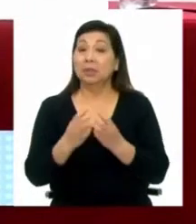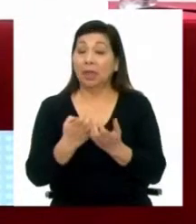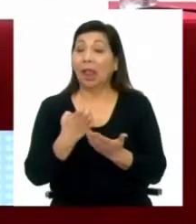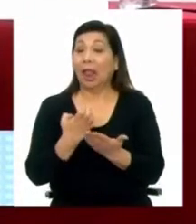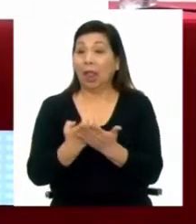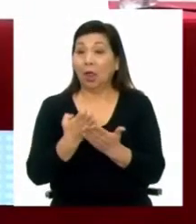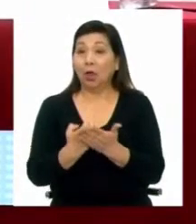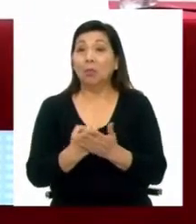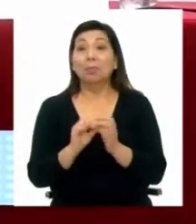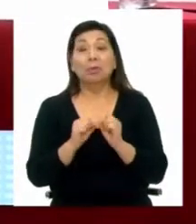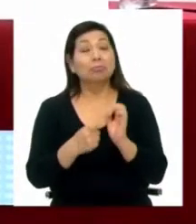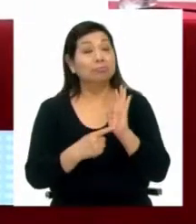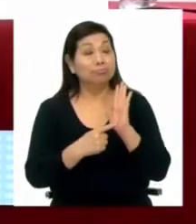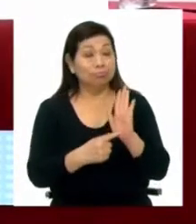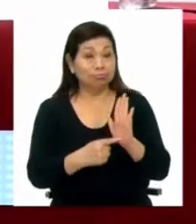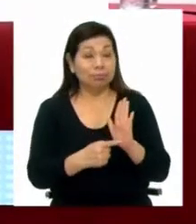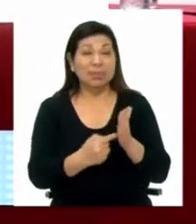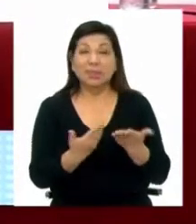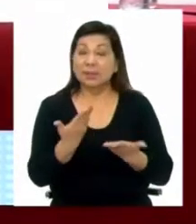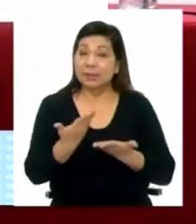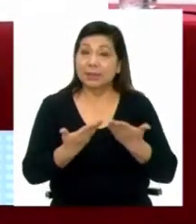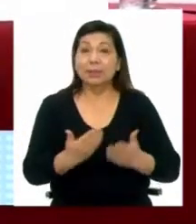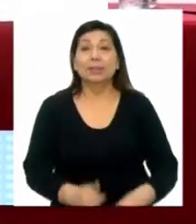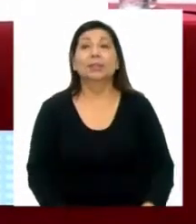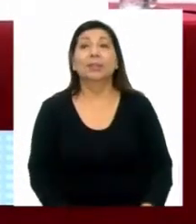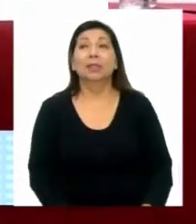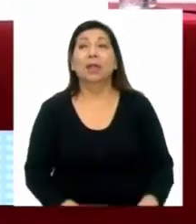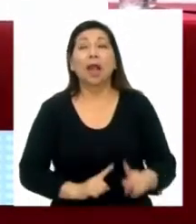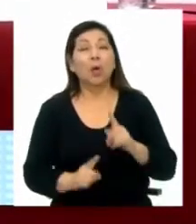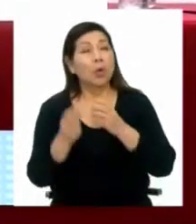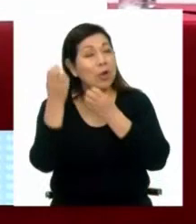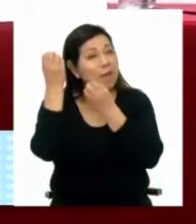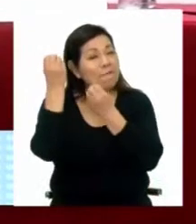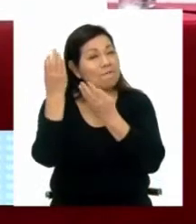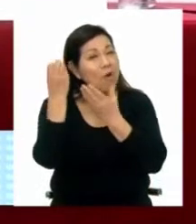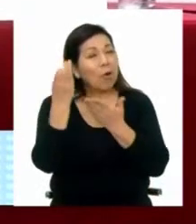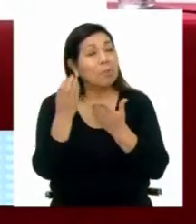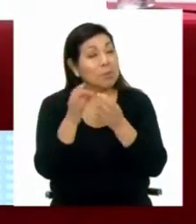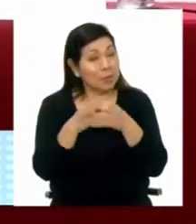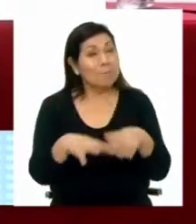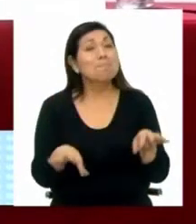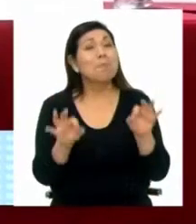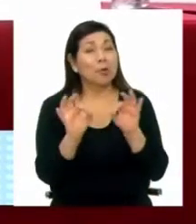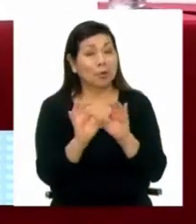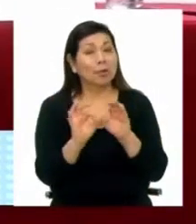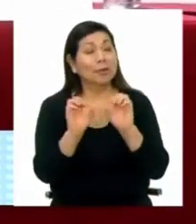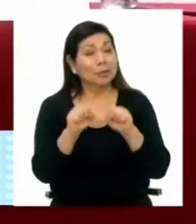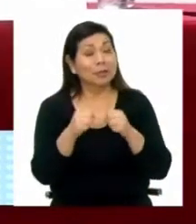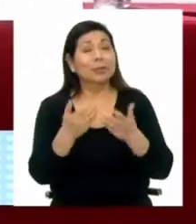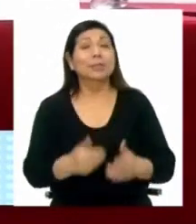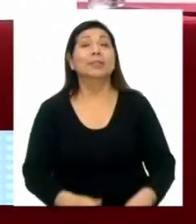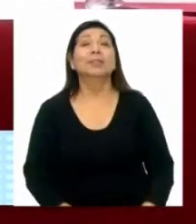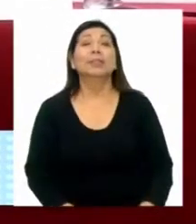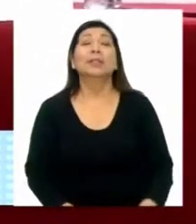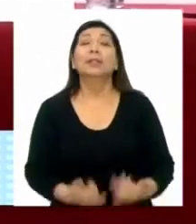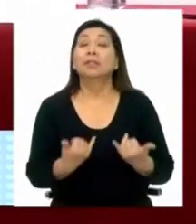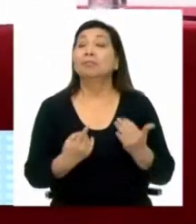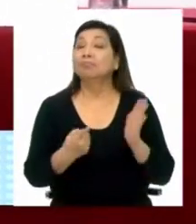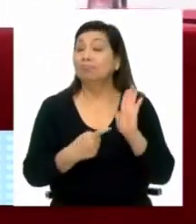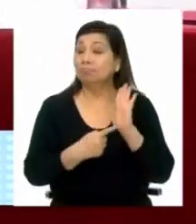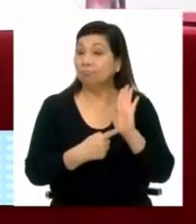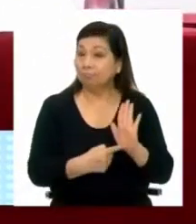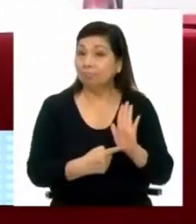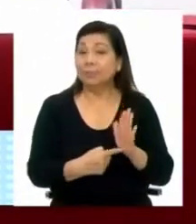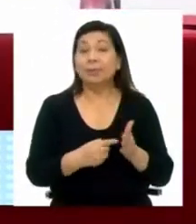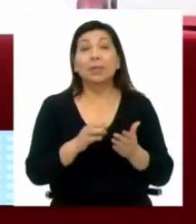Economía y Finanzas, hemos presentado algunos informes importantes que nos parece importante presentar